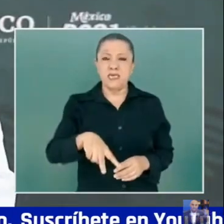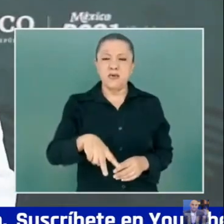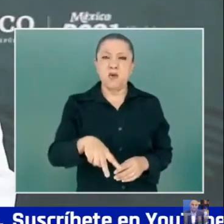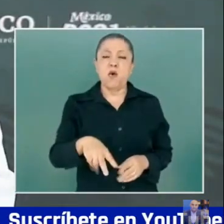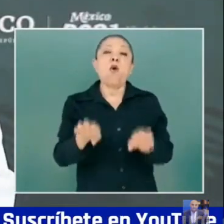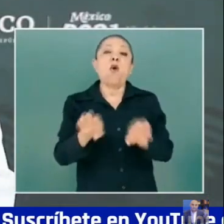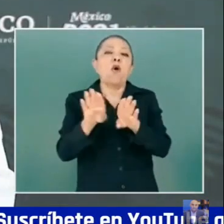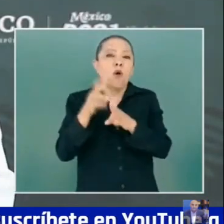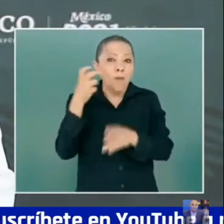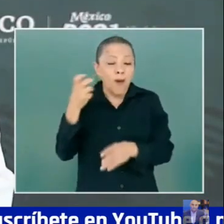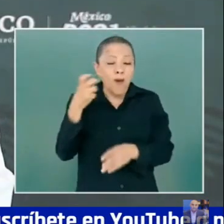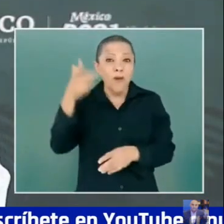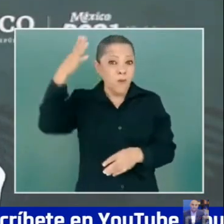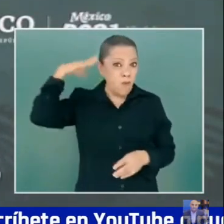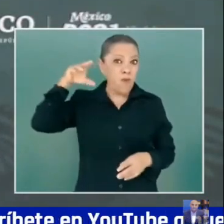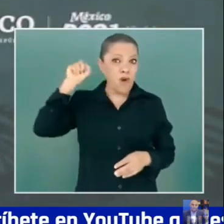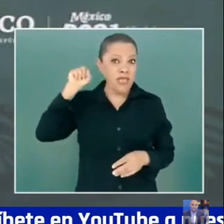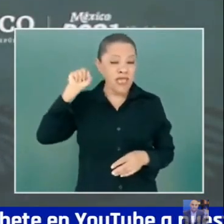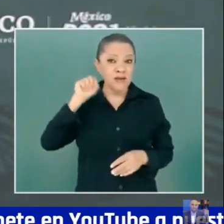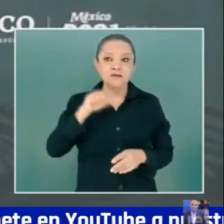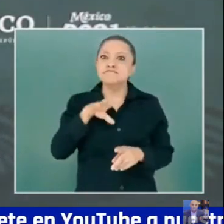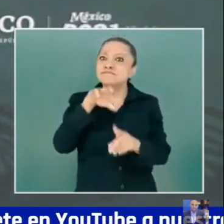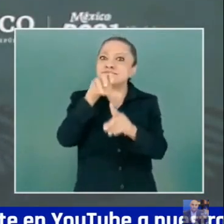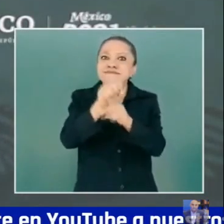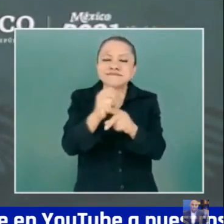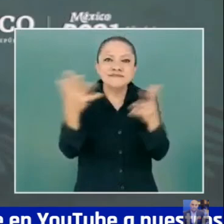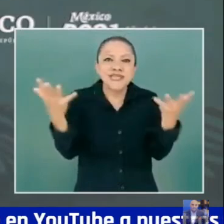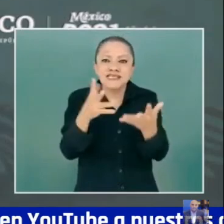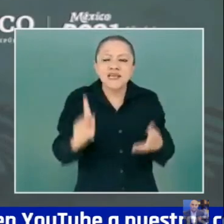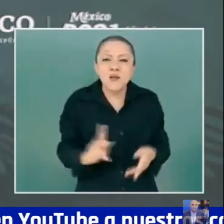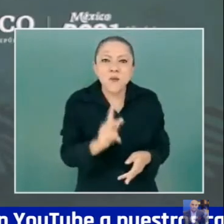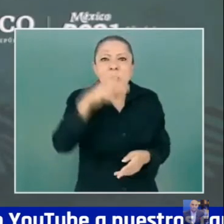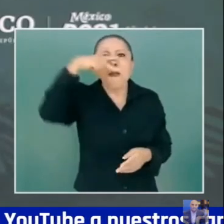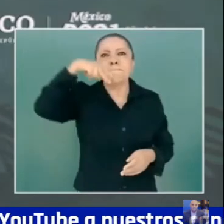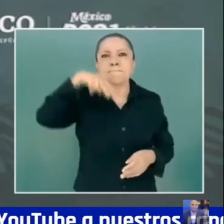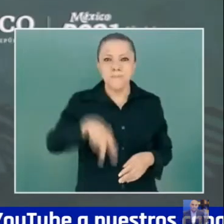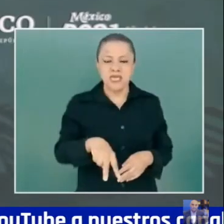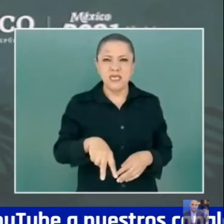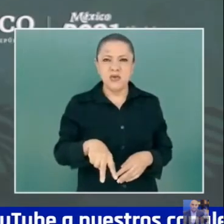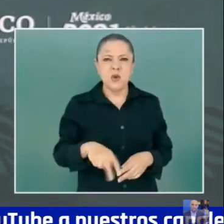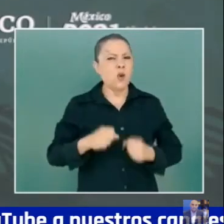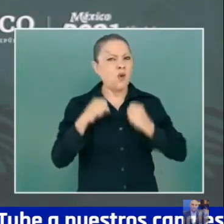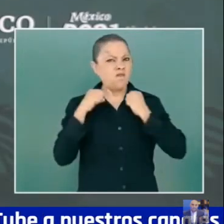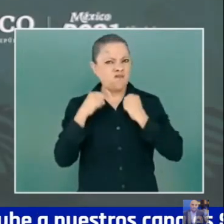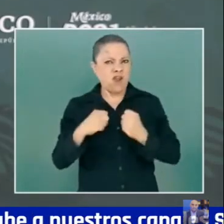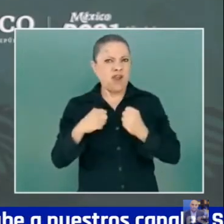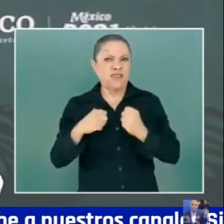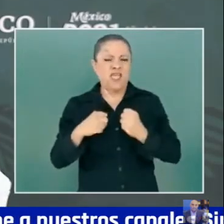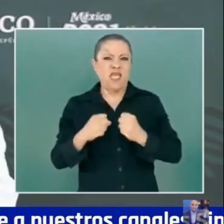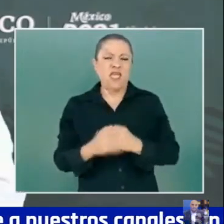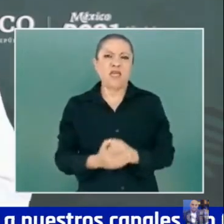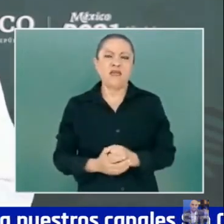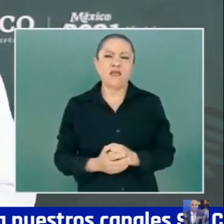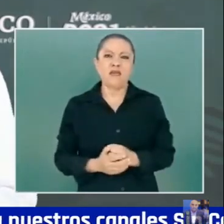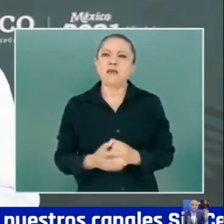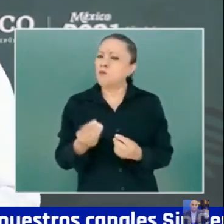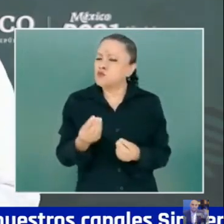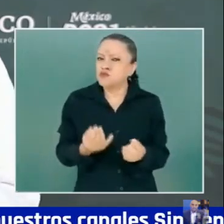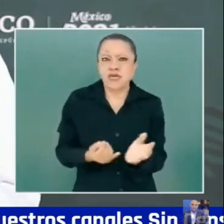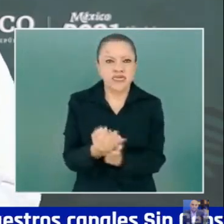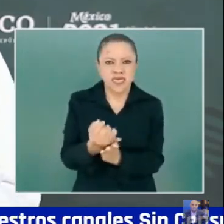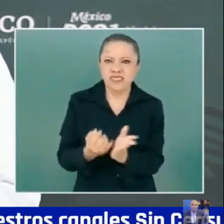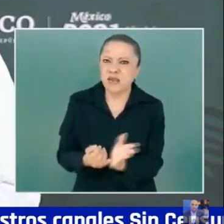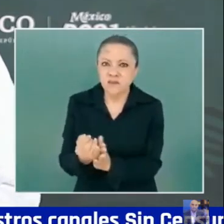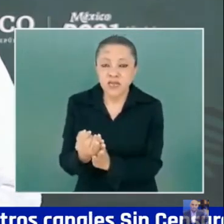como Morelos que lograron hacer el pueblo mexicano un pueblo fuerte, con mucha